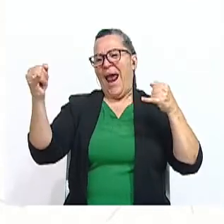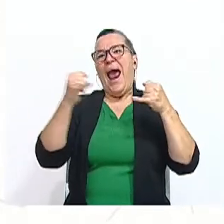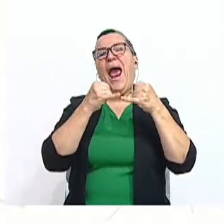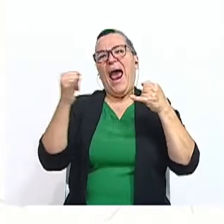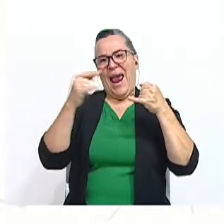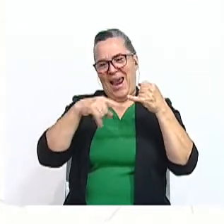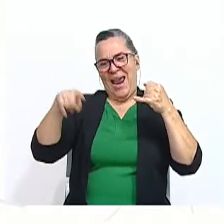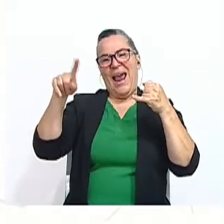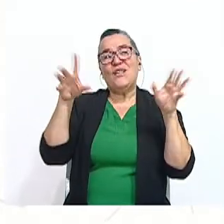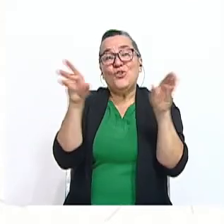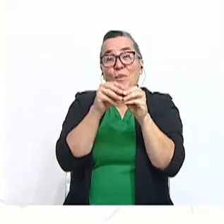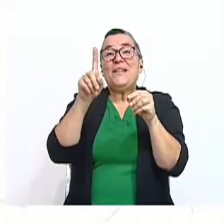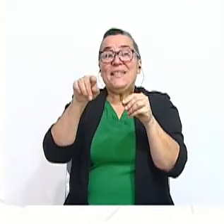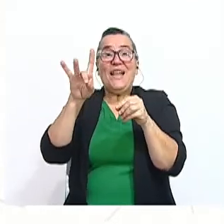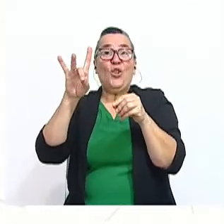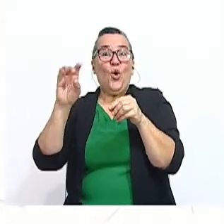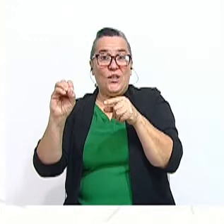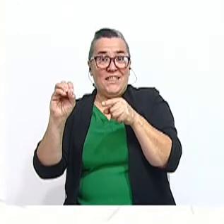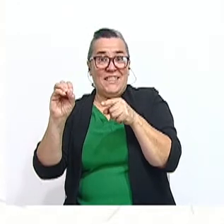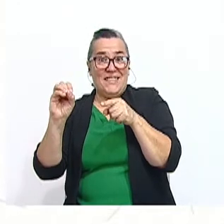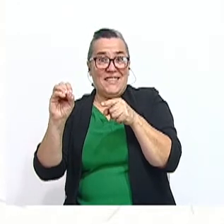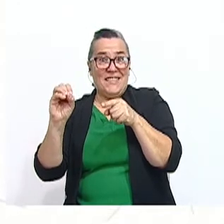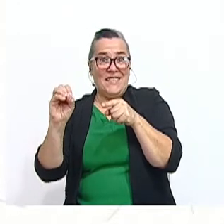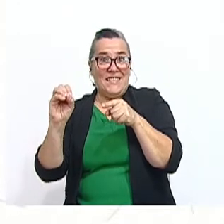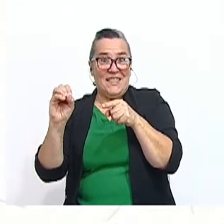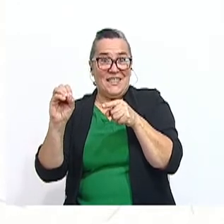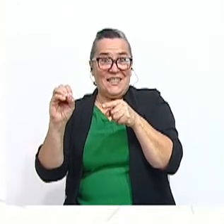Exacto, sus medidas suman